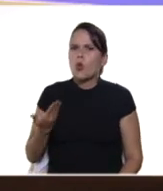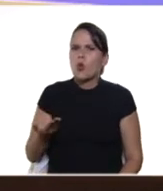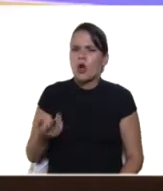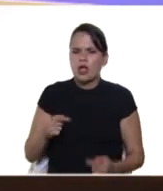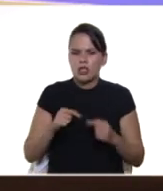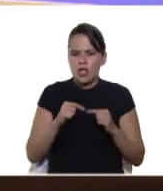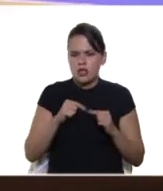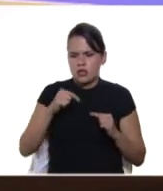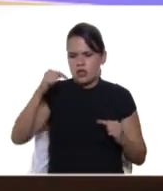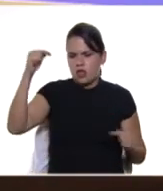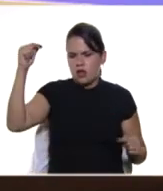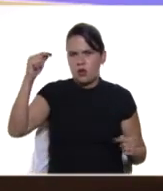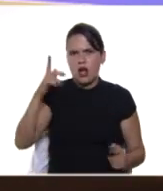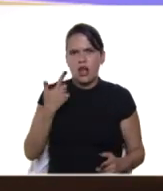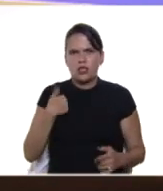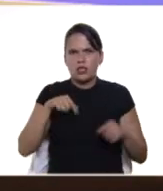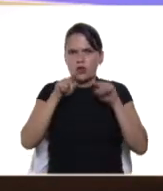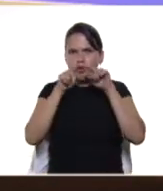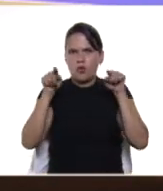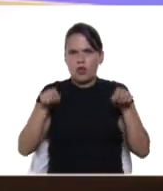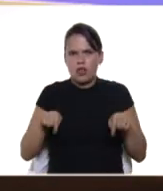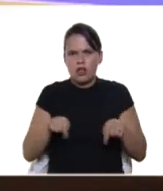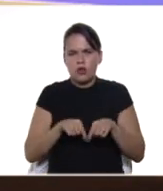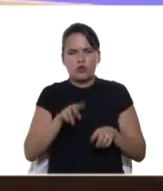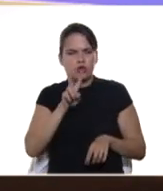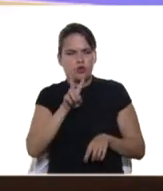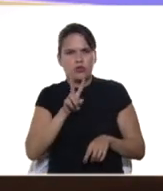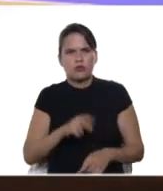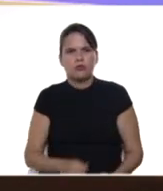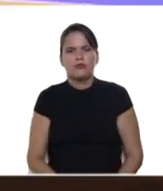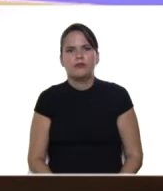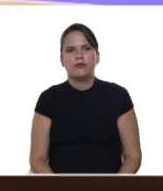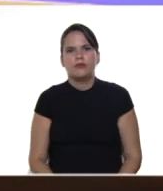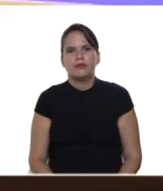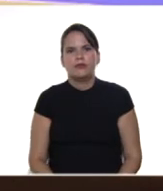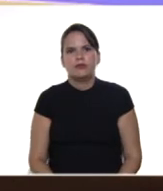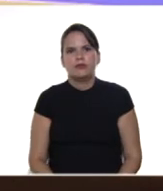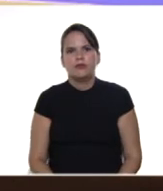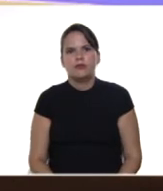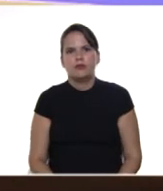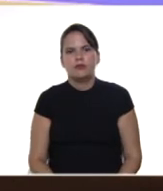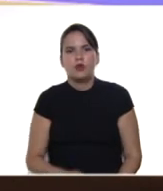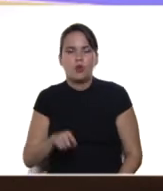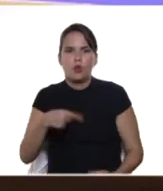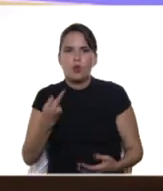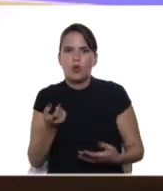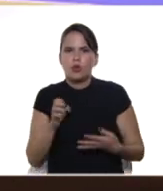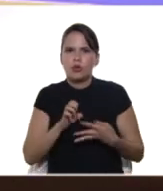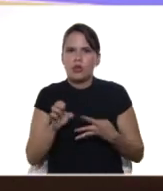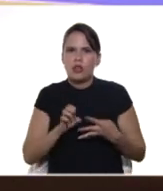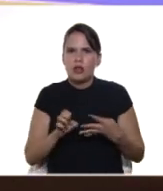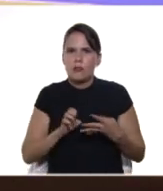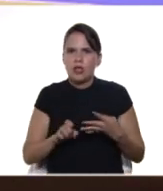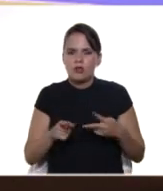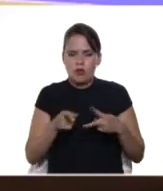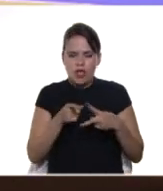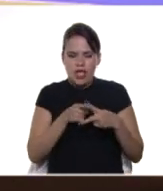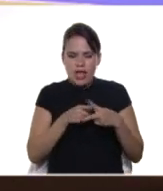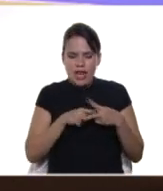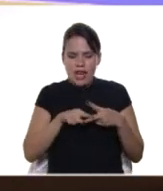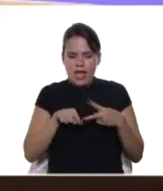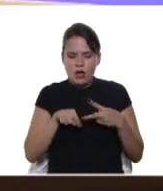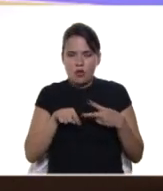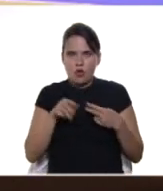¿cuántas diagonales tiene un cuadrado? 2 diagonales. Muy bien. Otro elemento es el ángulo interior de